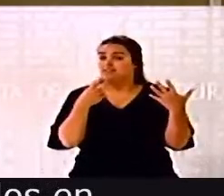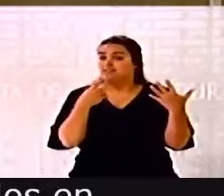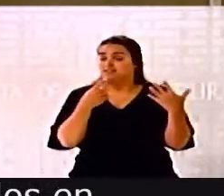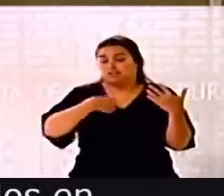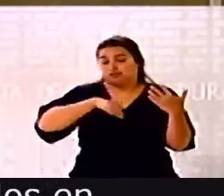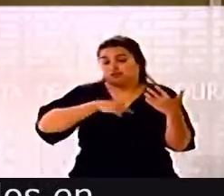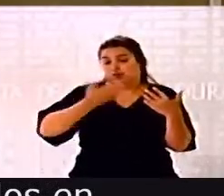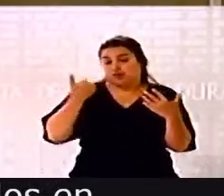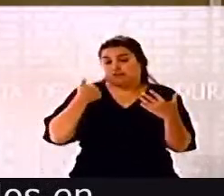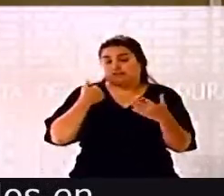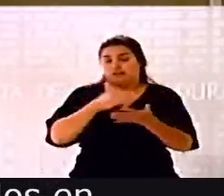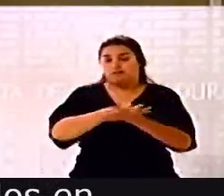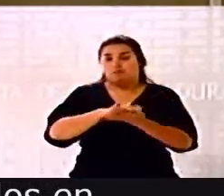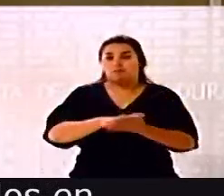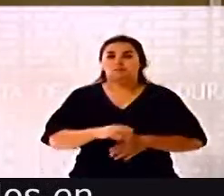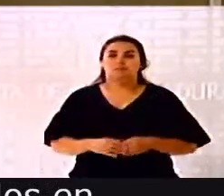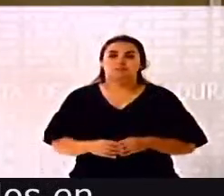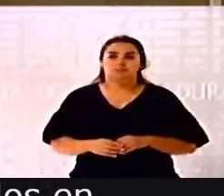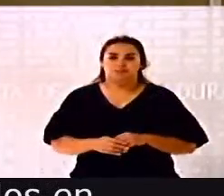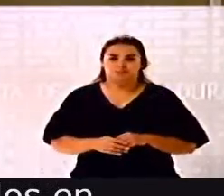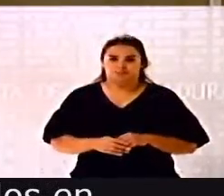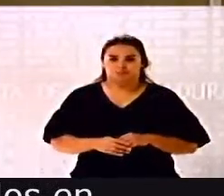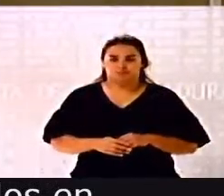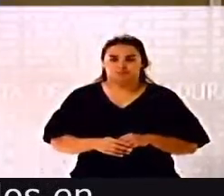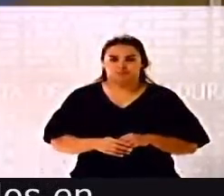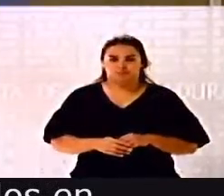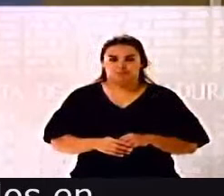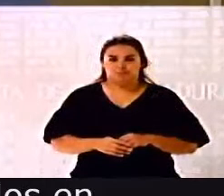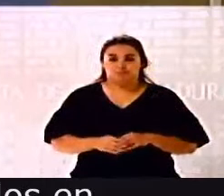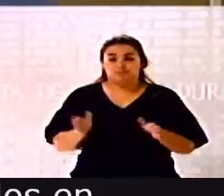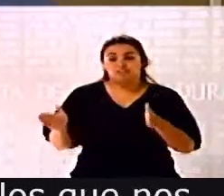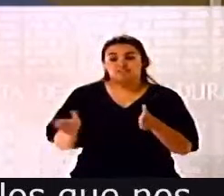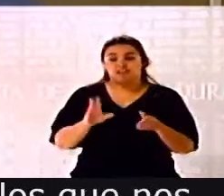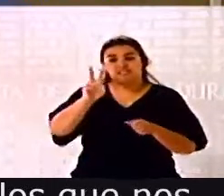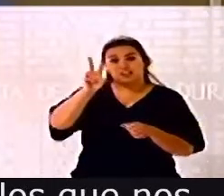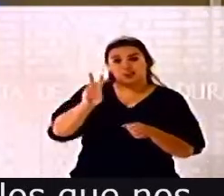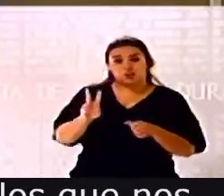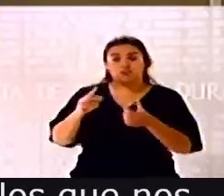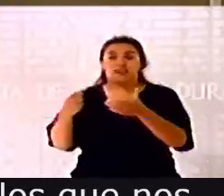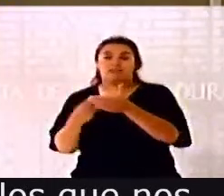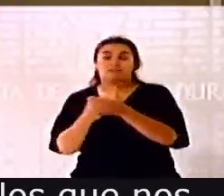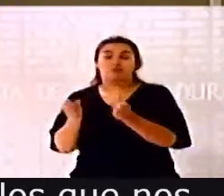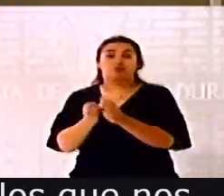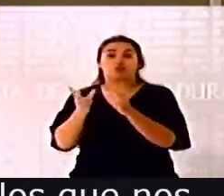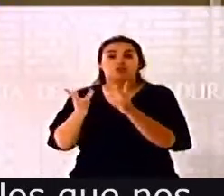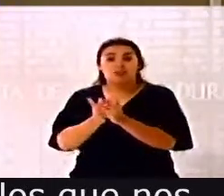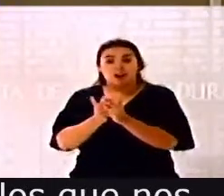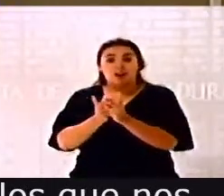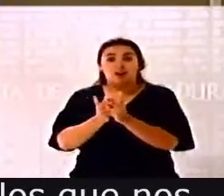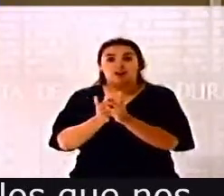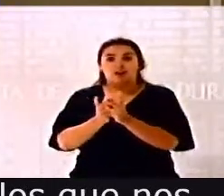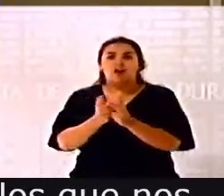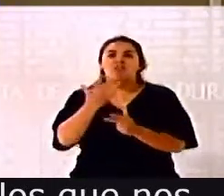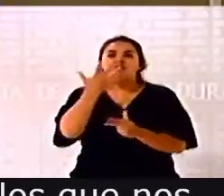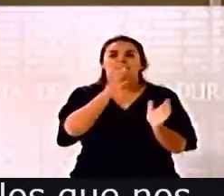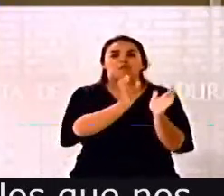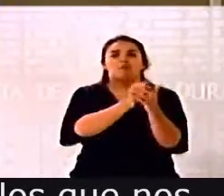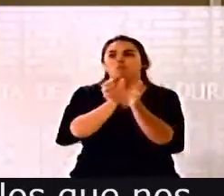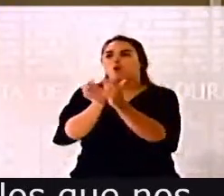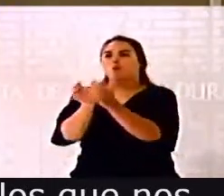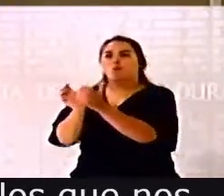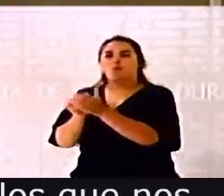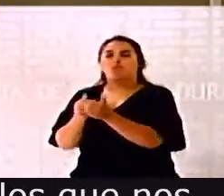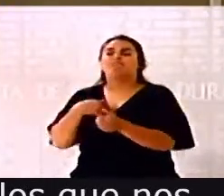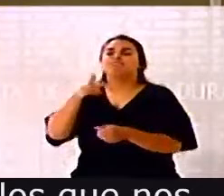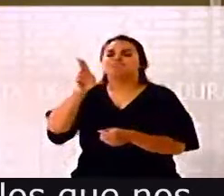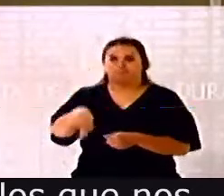hemos referido. Hemos tenido que aplicar la fase 2 y el aislamiento social en 5 brotes